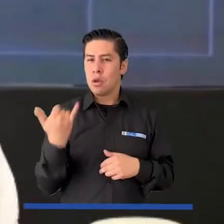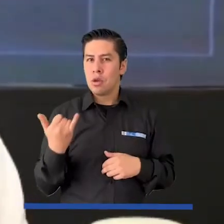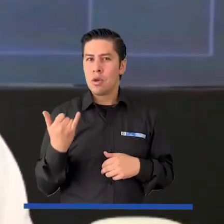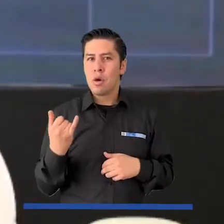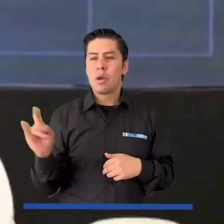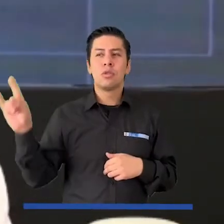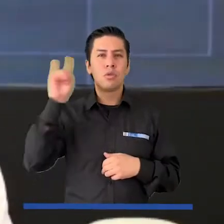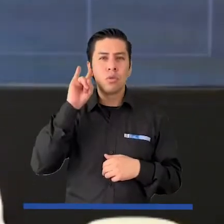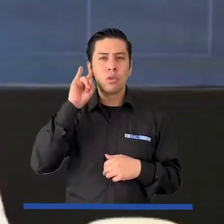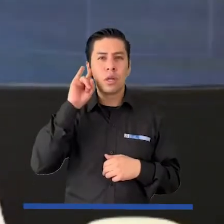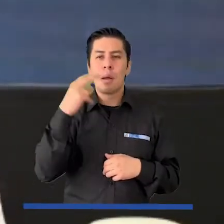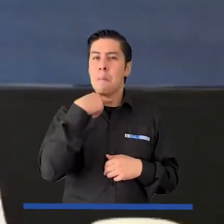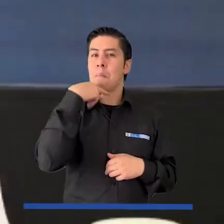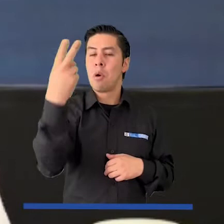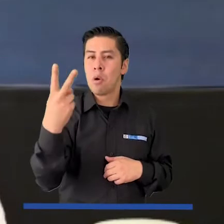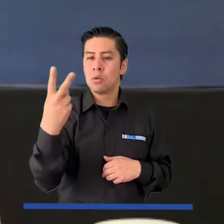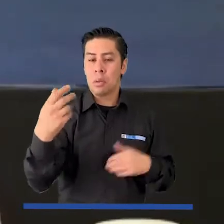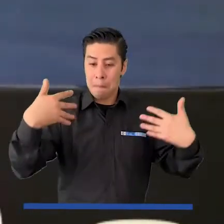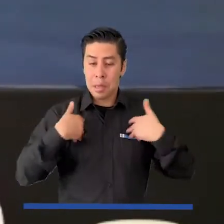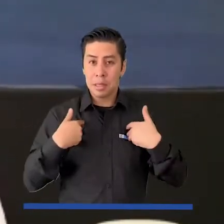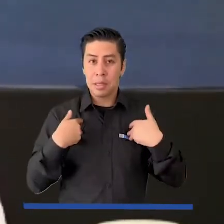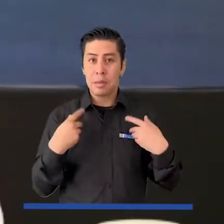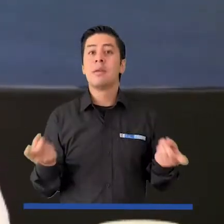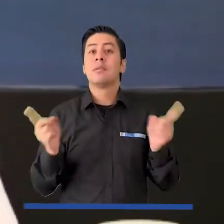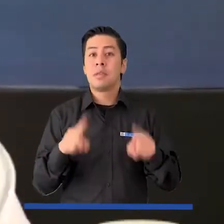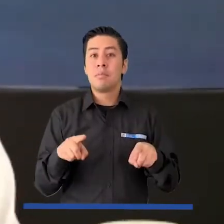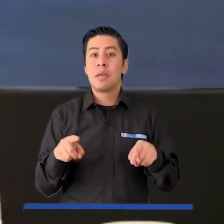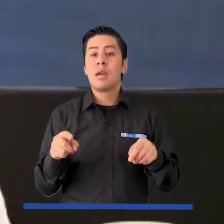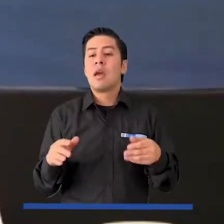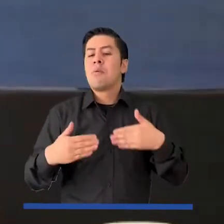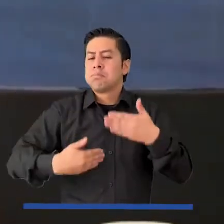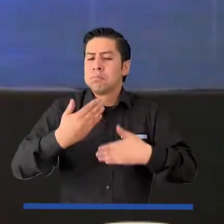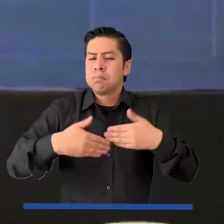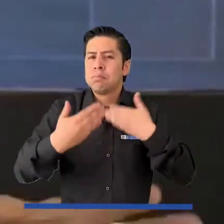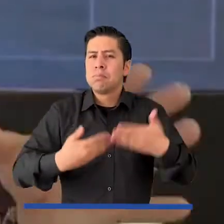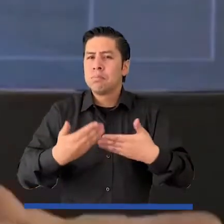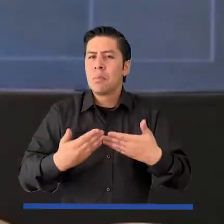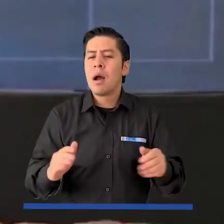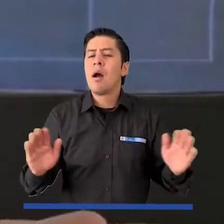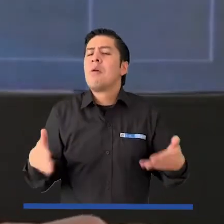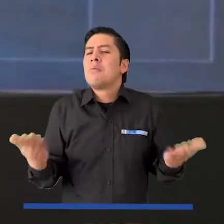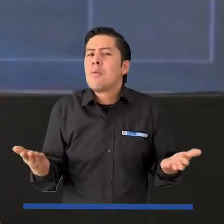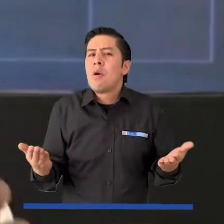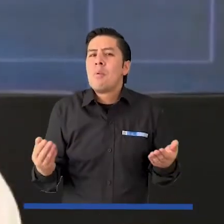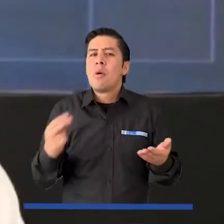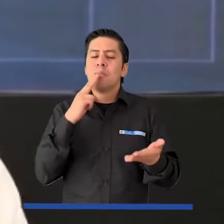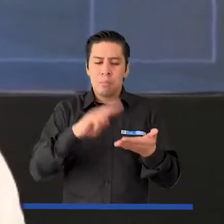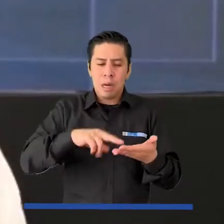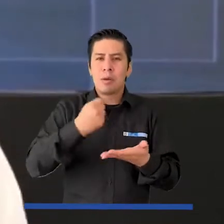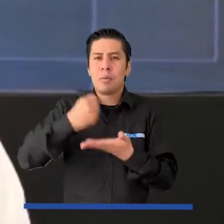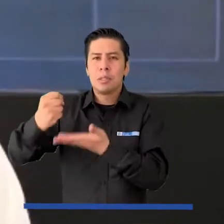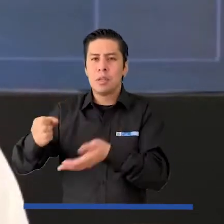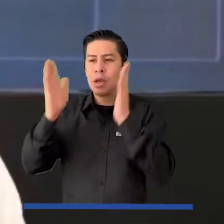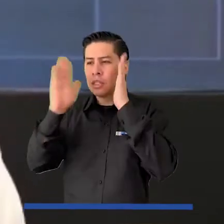vamos a tener la oportunidad de escucharlo de primera voz de las víctimas, escuchando cómo hemos avanzado en la atención humanitaria, cómo hemos avanzado